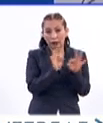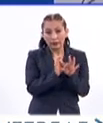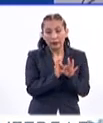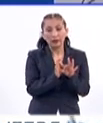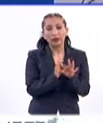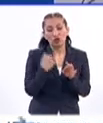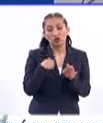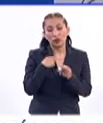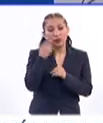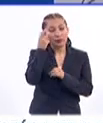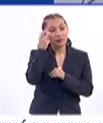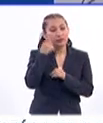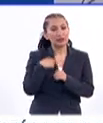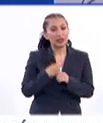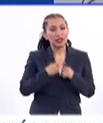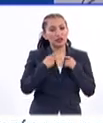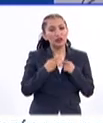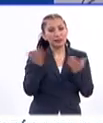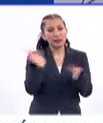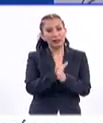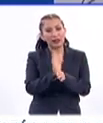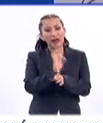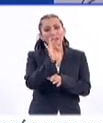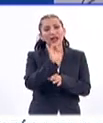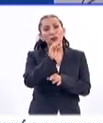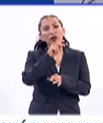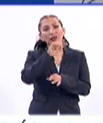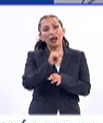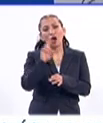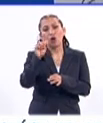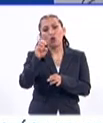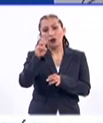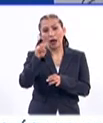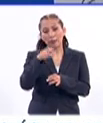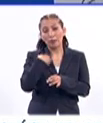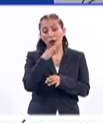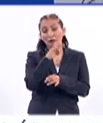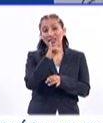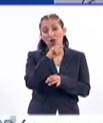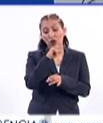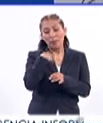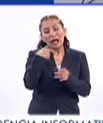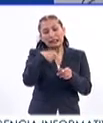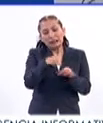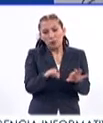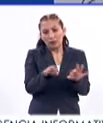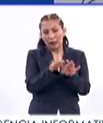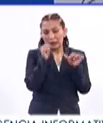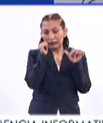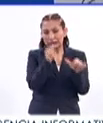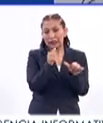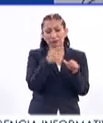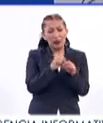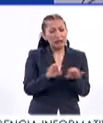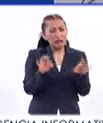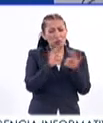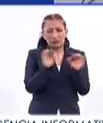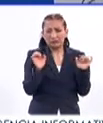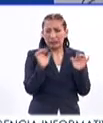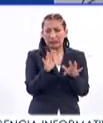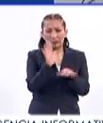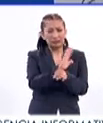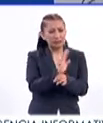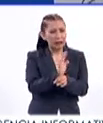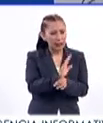tenemos como Dirección de Actividades Cinematográficas en la Filmoteca de la UNAM, y por eso el FICUNAM reviste esa importancia. Es el evento más importante